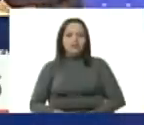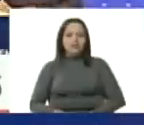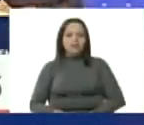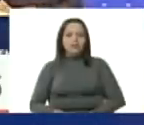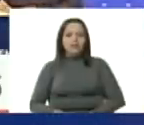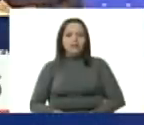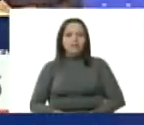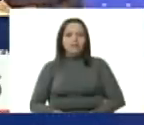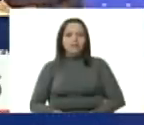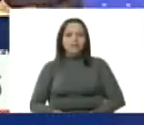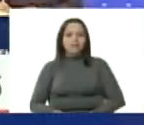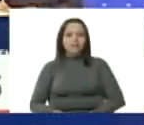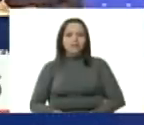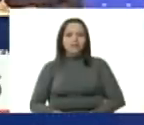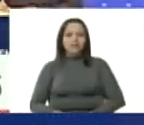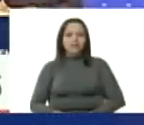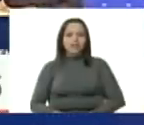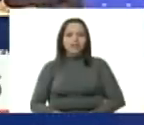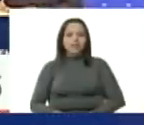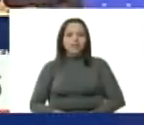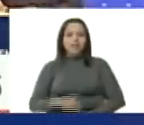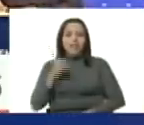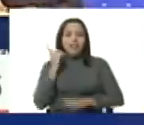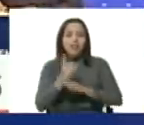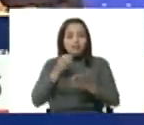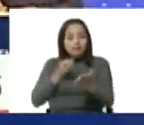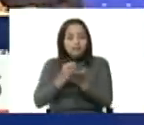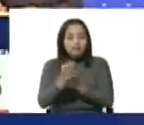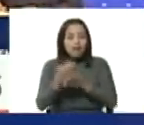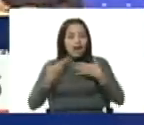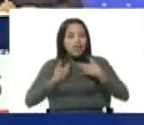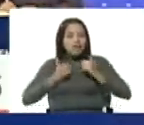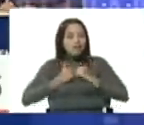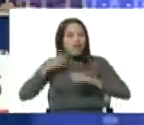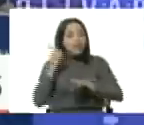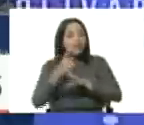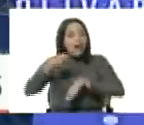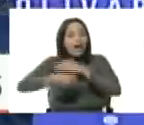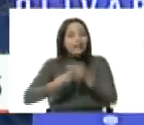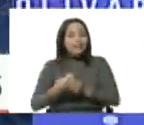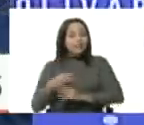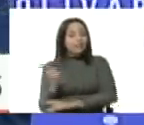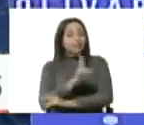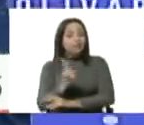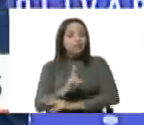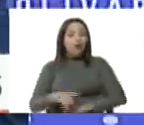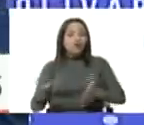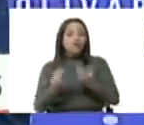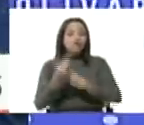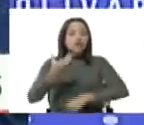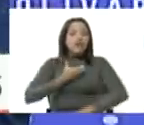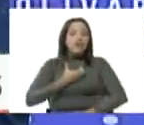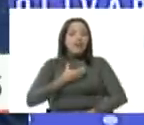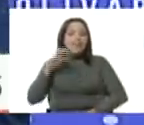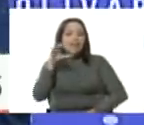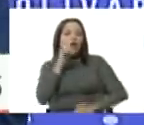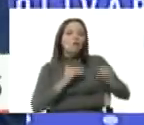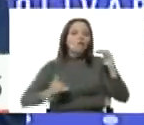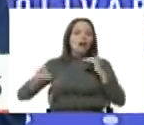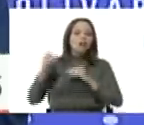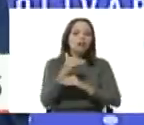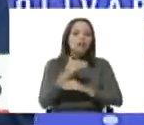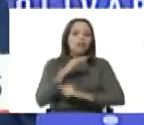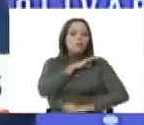Hay que establecer donde no exista Aristóbulo de inmediato con los alcaldes, alcaldesas, el Estado Mayor de